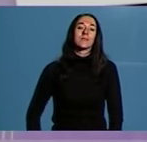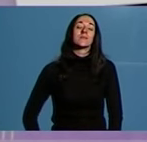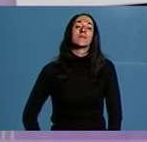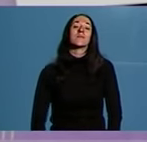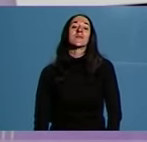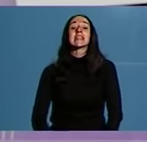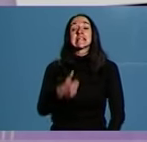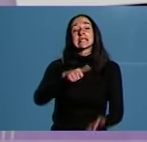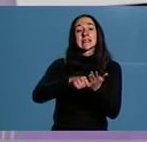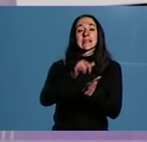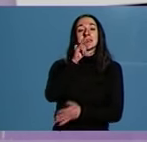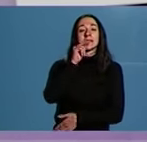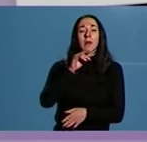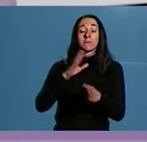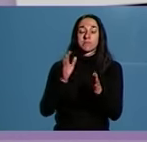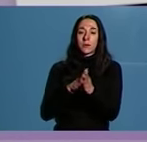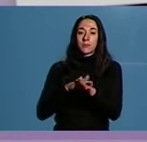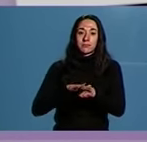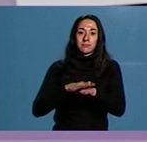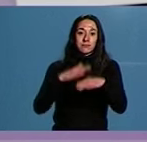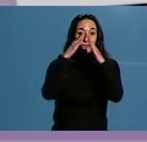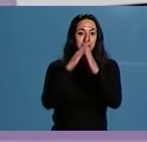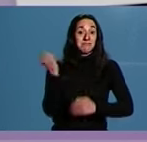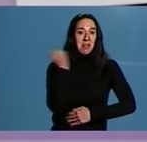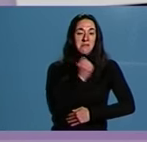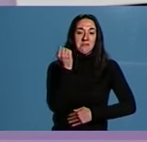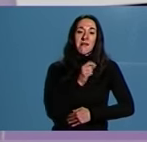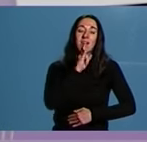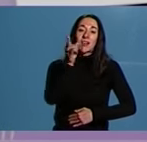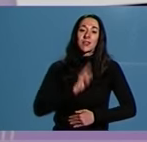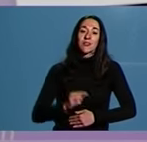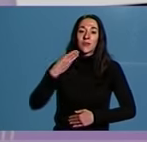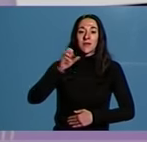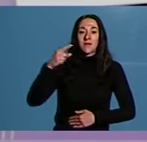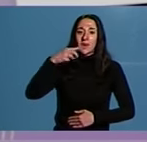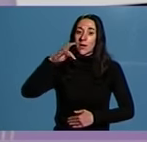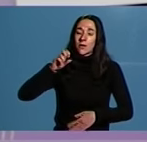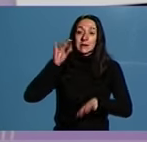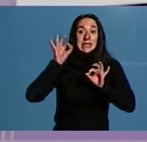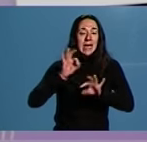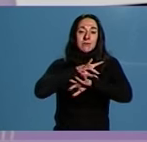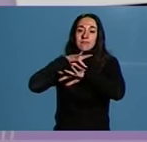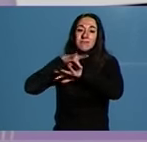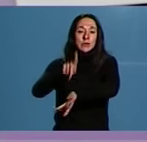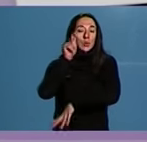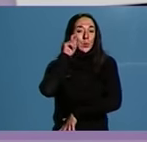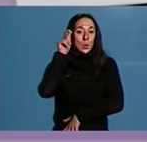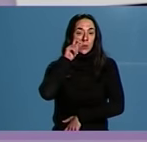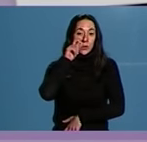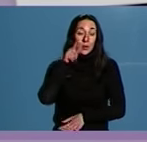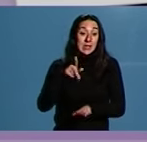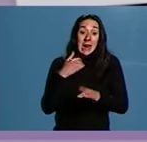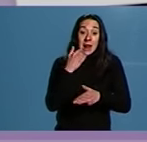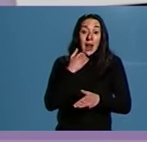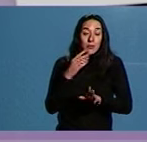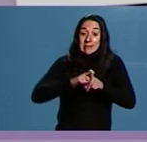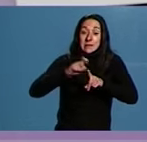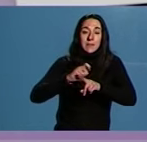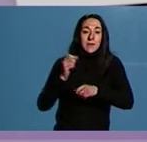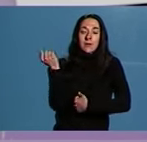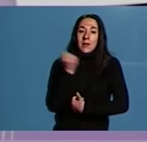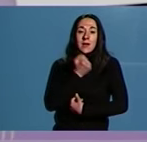O Belén Electrónico de Begonte es, sin dúbida, un dos principais referentes deste municipio chairego. É todo un clásico do Nadal, non só na nosa